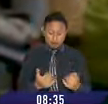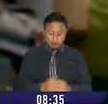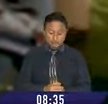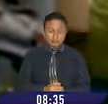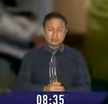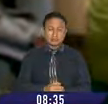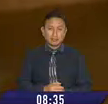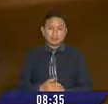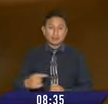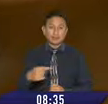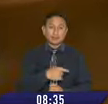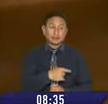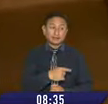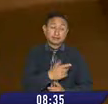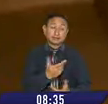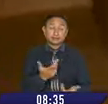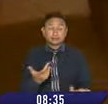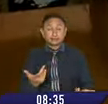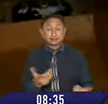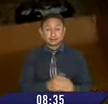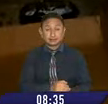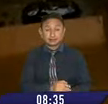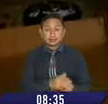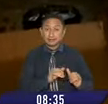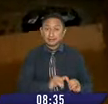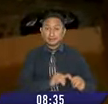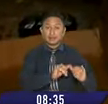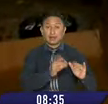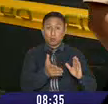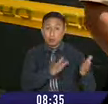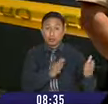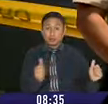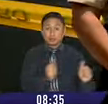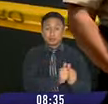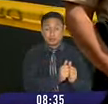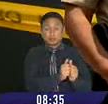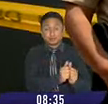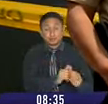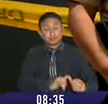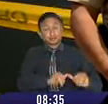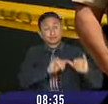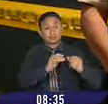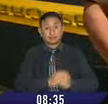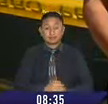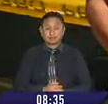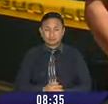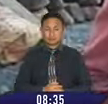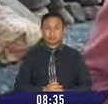parecer, seguirán sobreviviendo con el féretro. En Quito informó Iván Casamen.